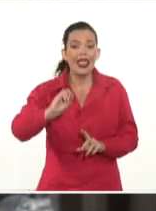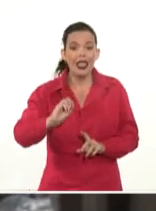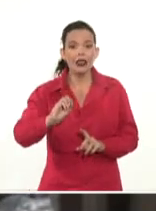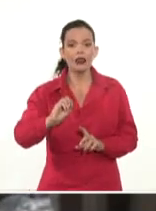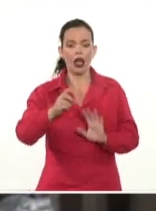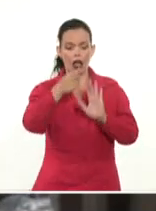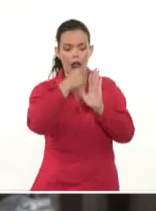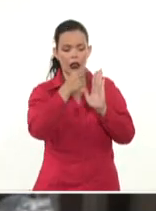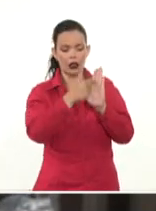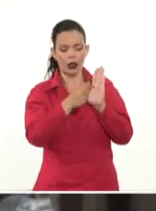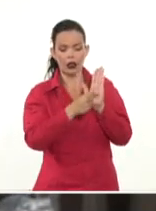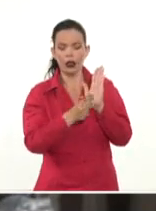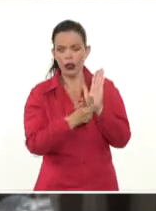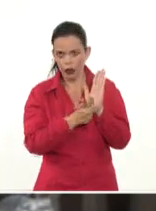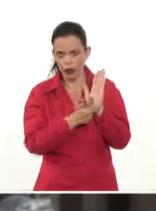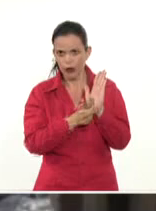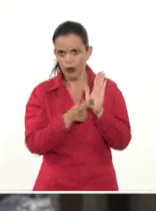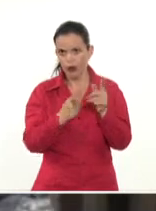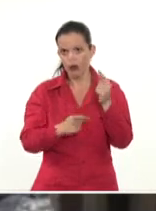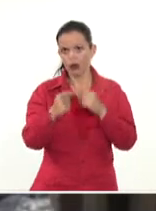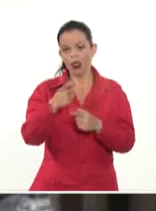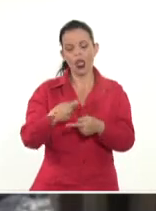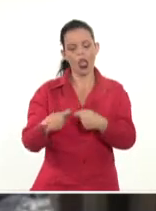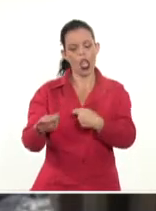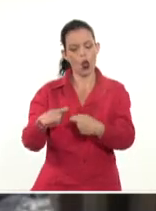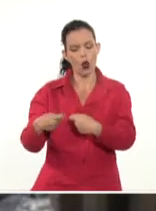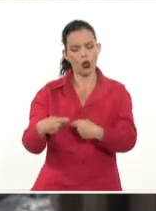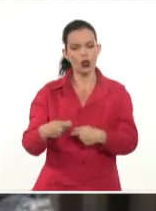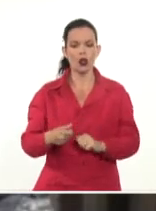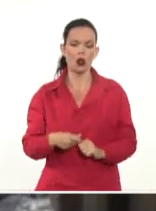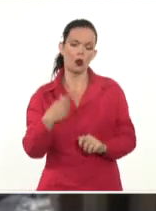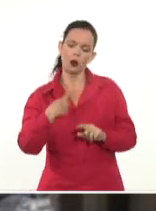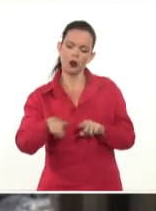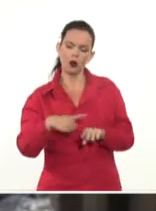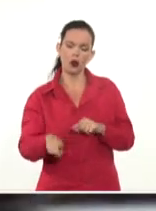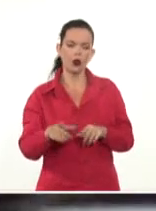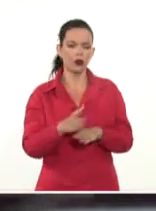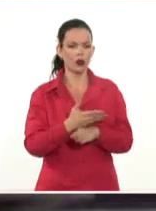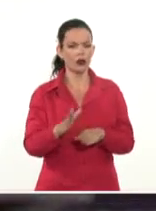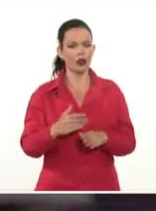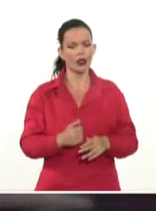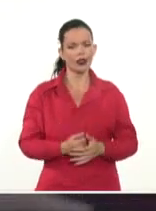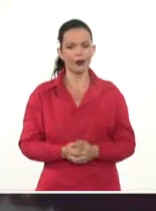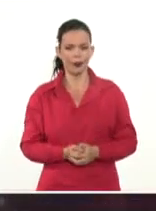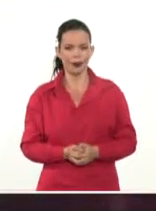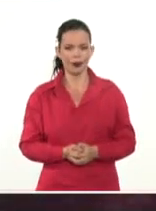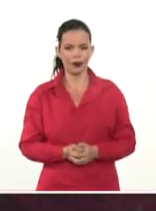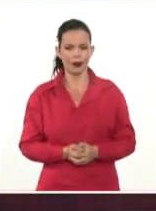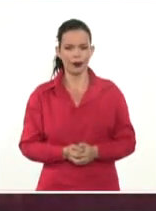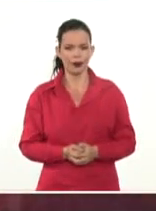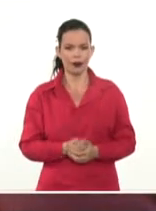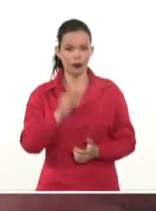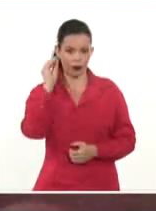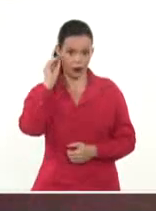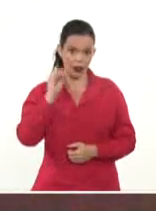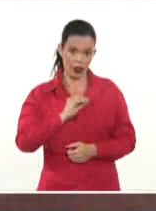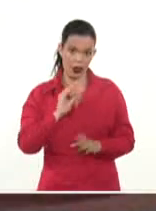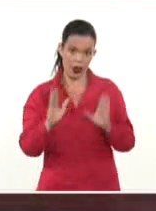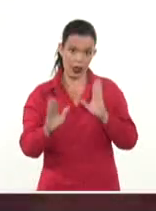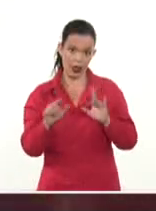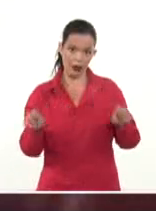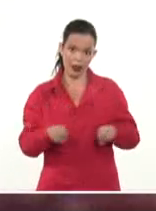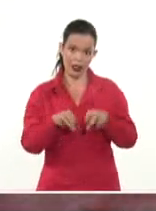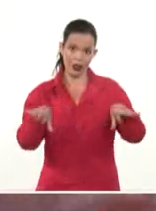incluyendo negocios en el sector agropecuario para el tema del suministro. A pesar del contexto económico actual arreciado